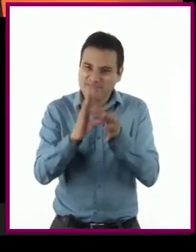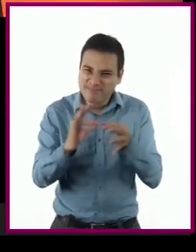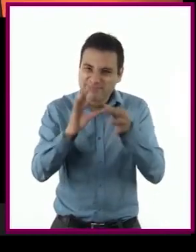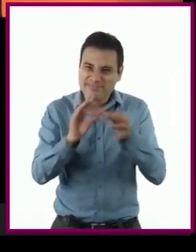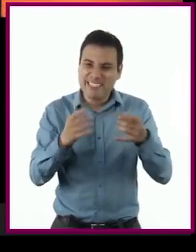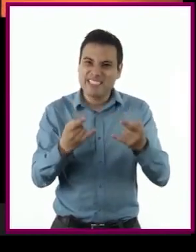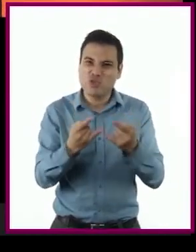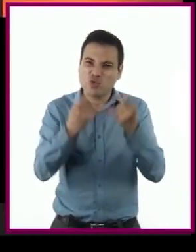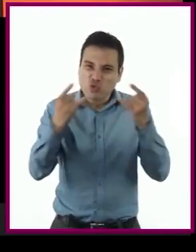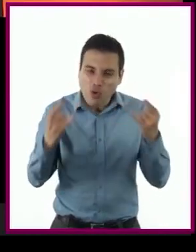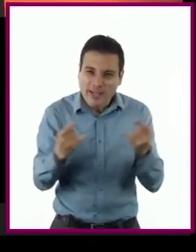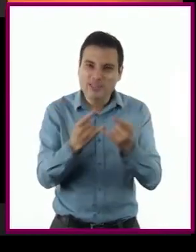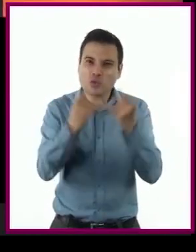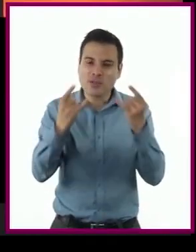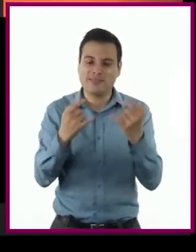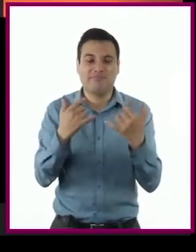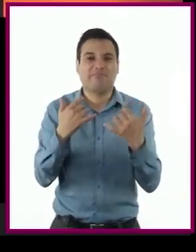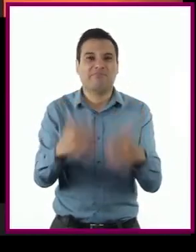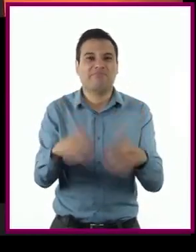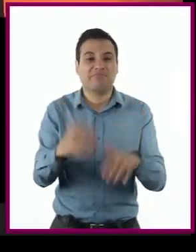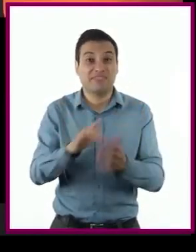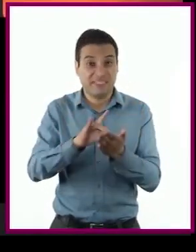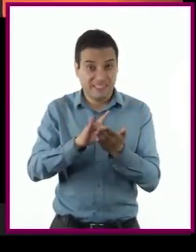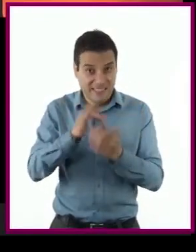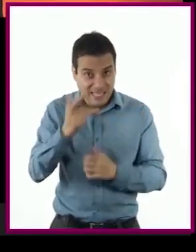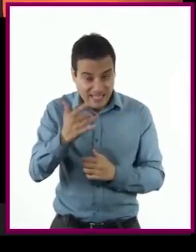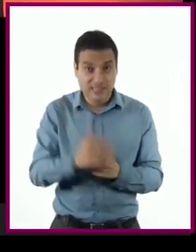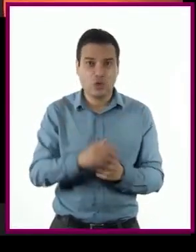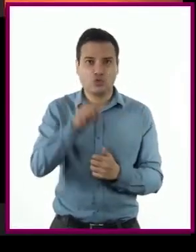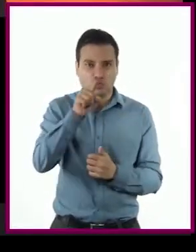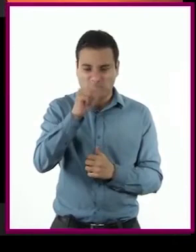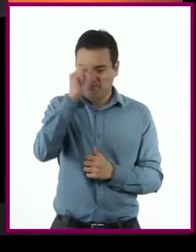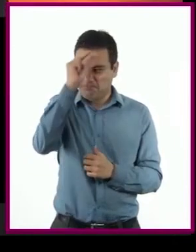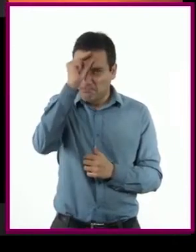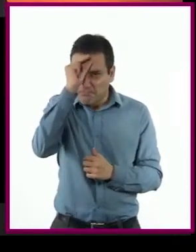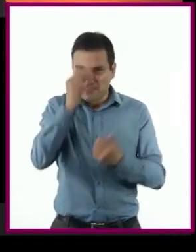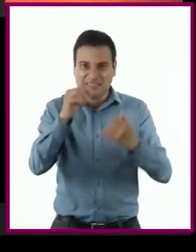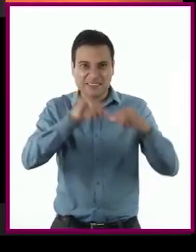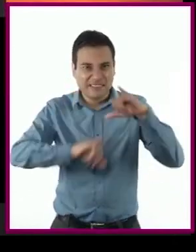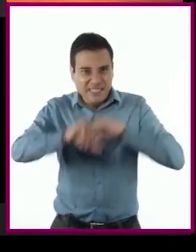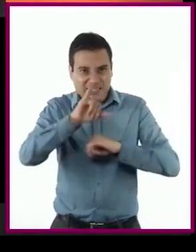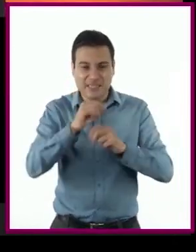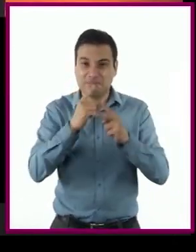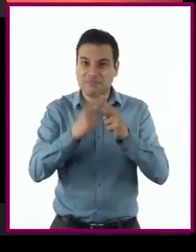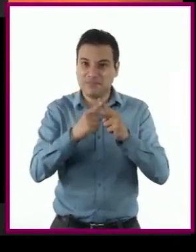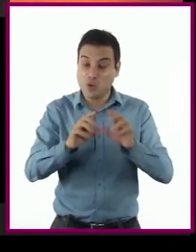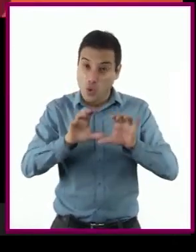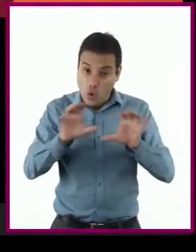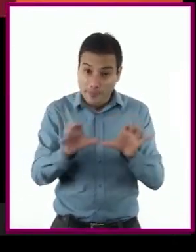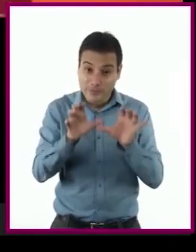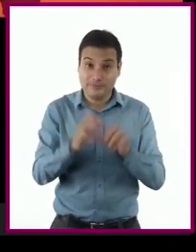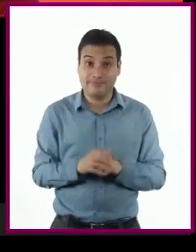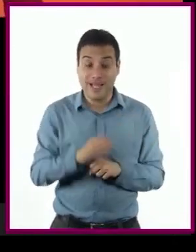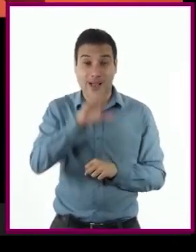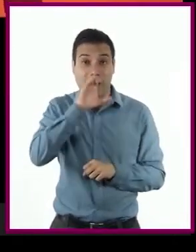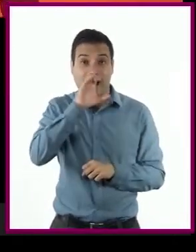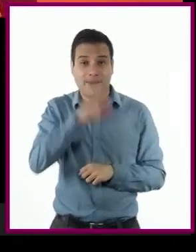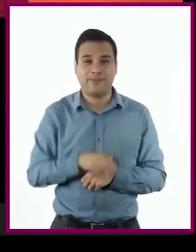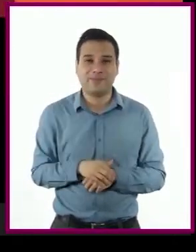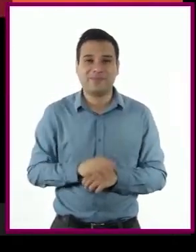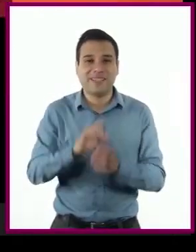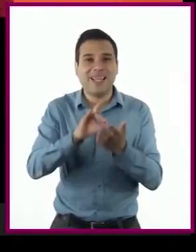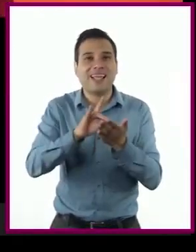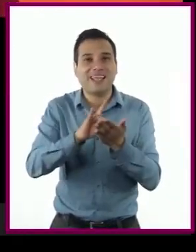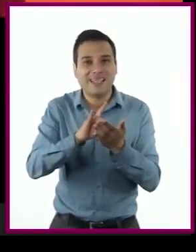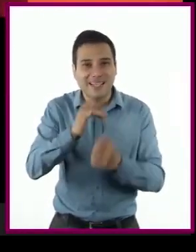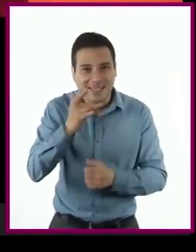y aportes matemáticos a la ciencia y a la computación, los cuales nos dejan asombrados. Le agradecemos